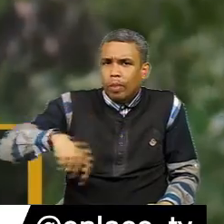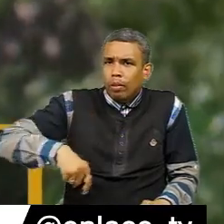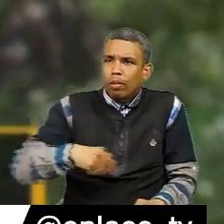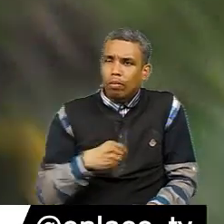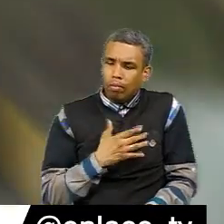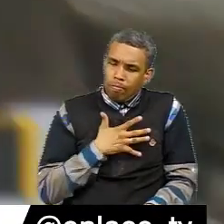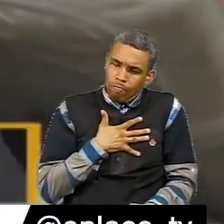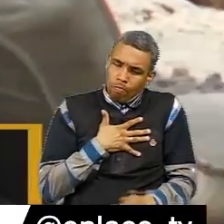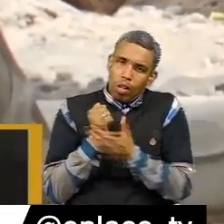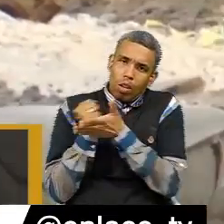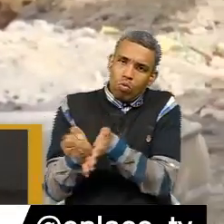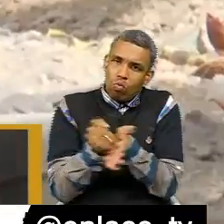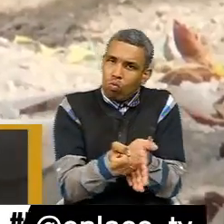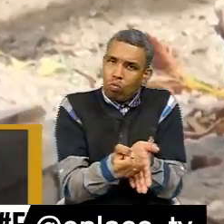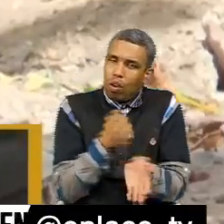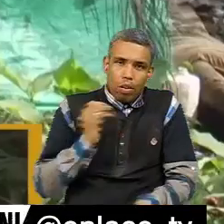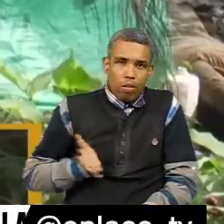obra social.